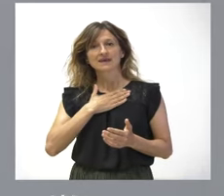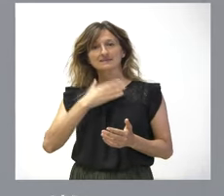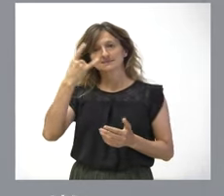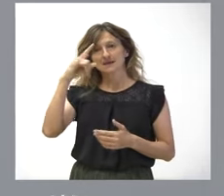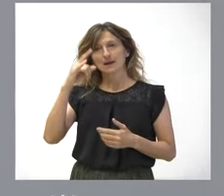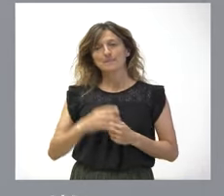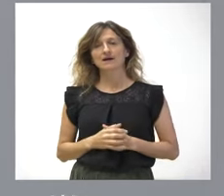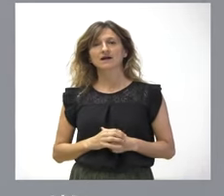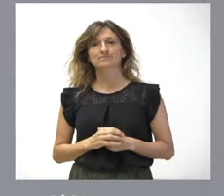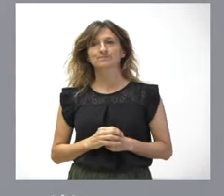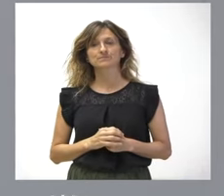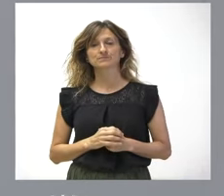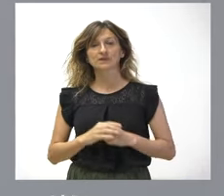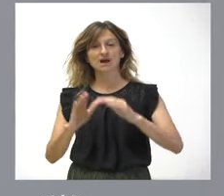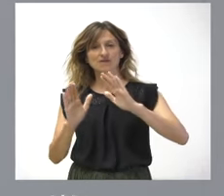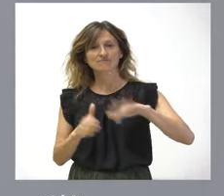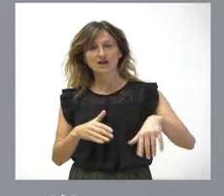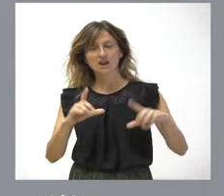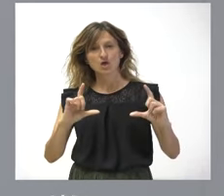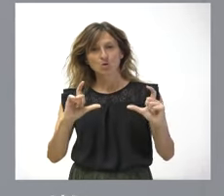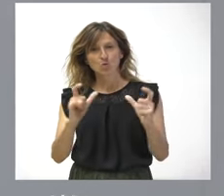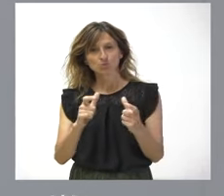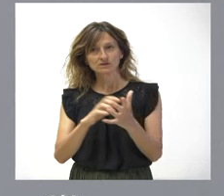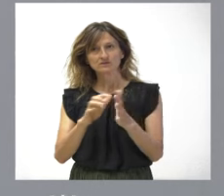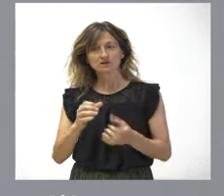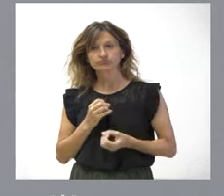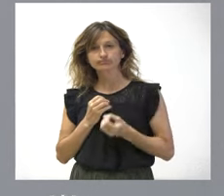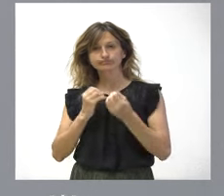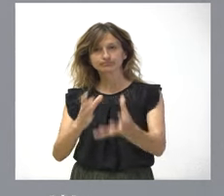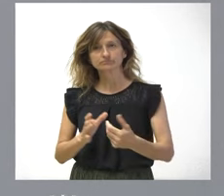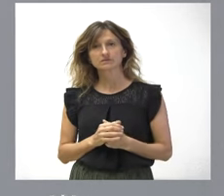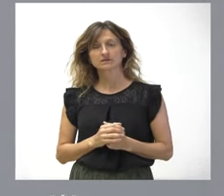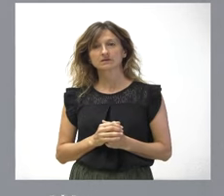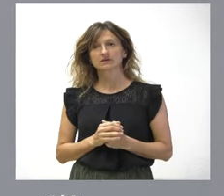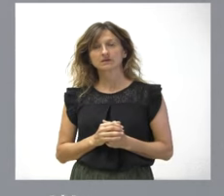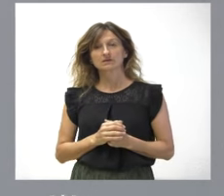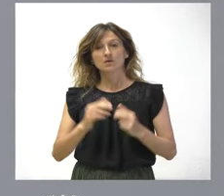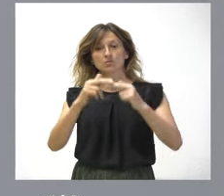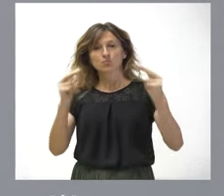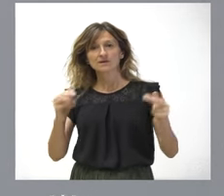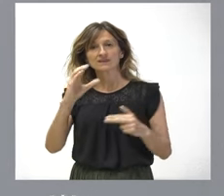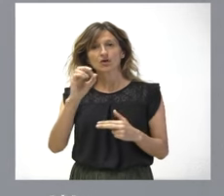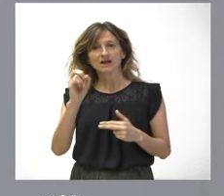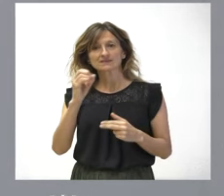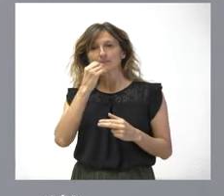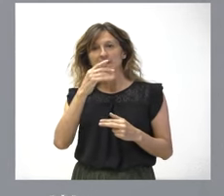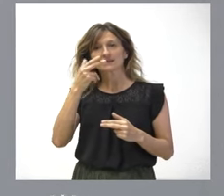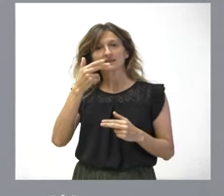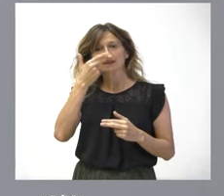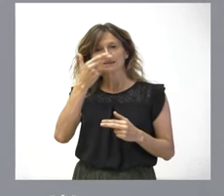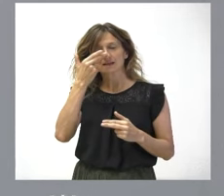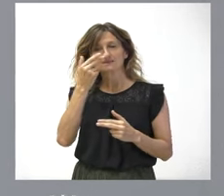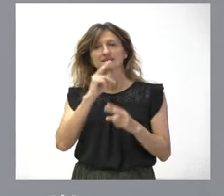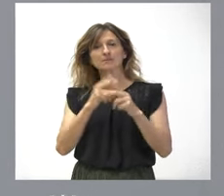Salamanca y finalmente la junta declara el puente colgante de vallolid como bien de interés cultural con categoría de